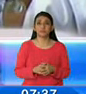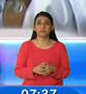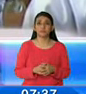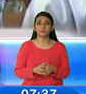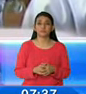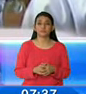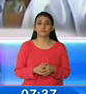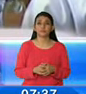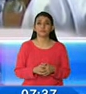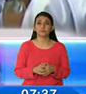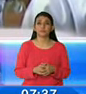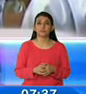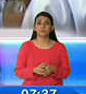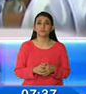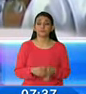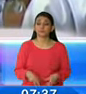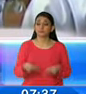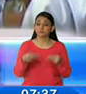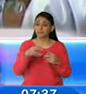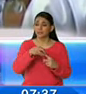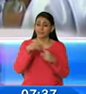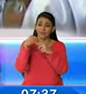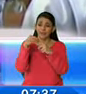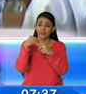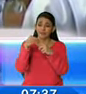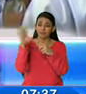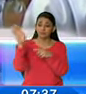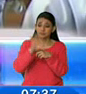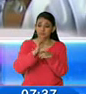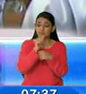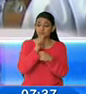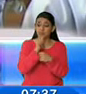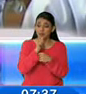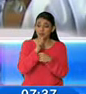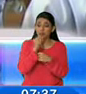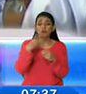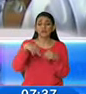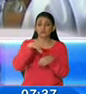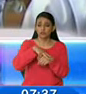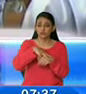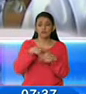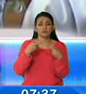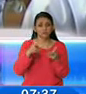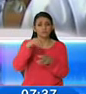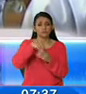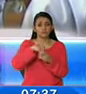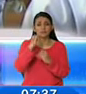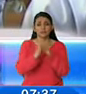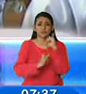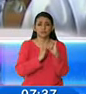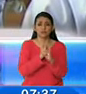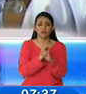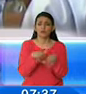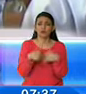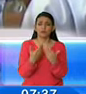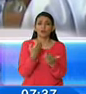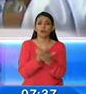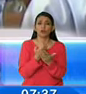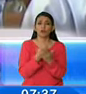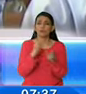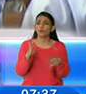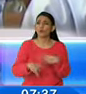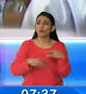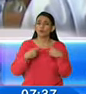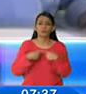nacional? Mire, dando prioridad a la inversión privada, local e internacional, con una economía abierta al mundo